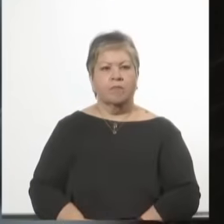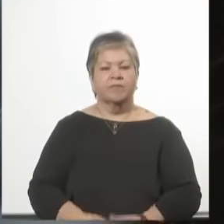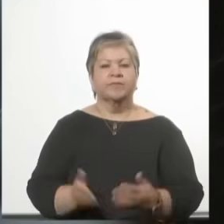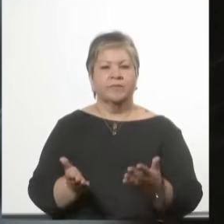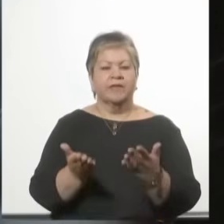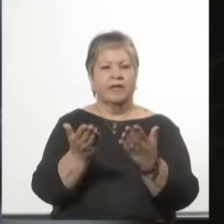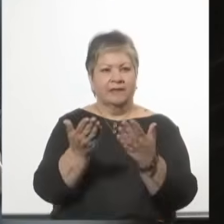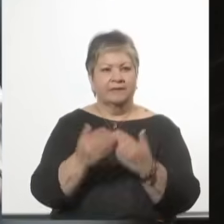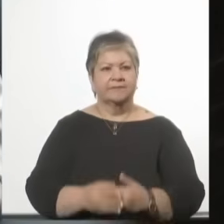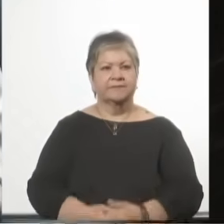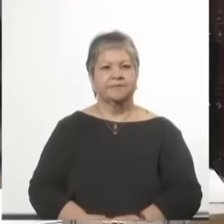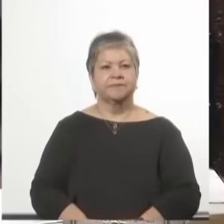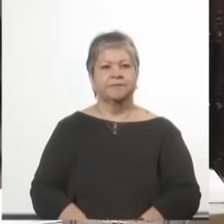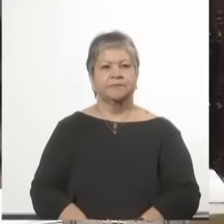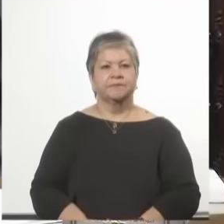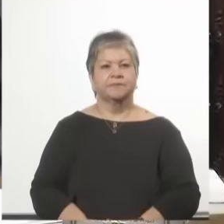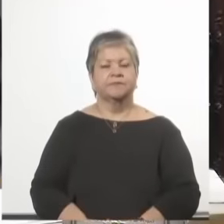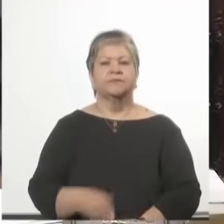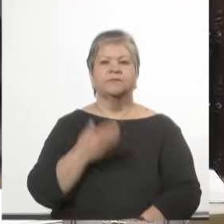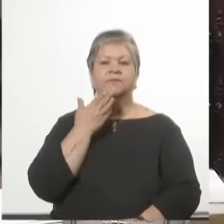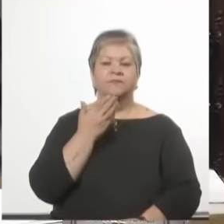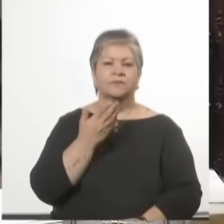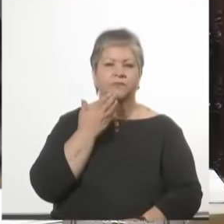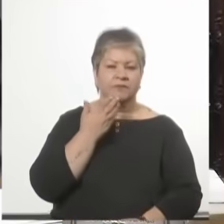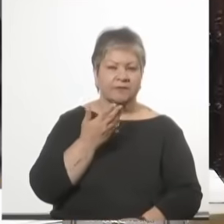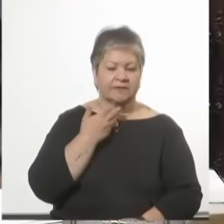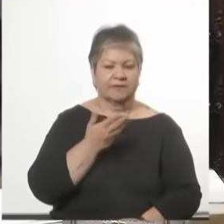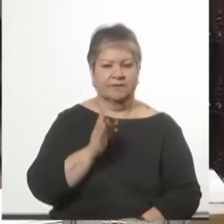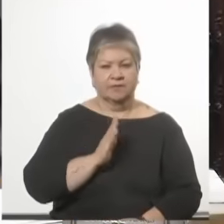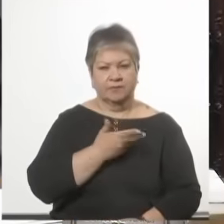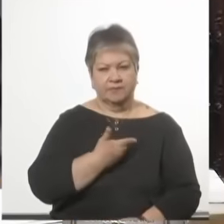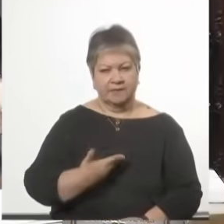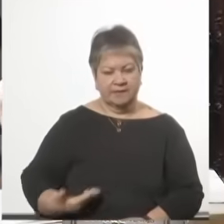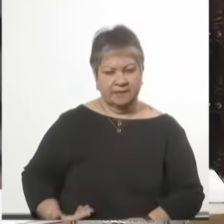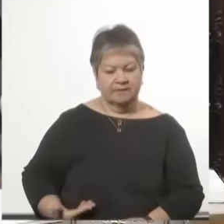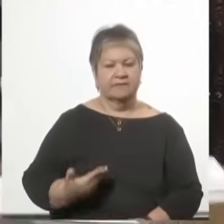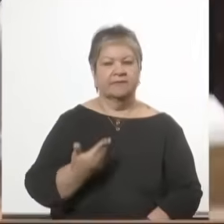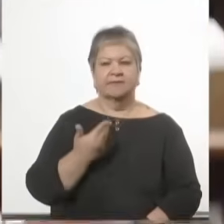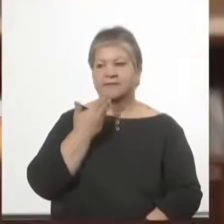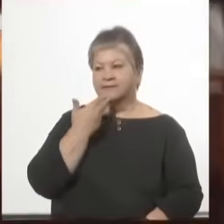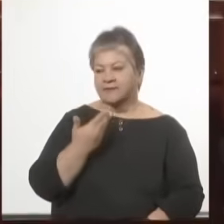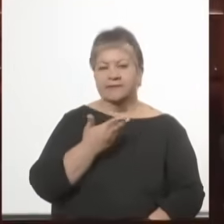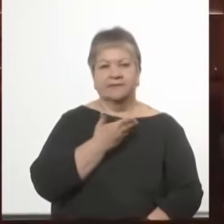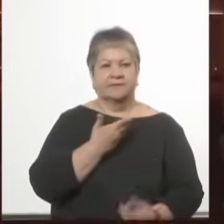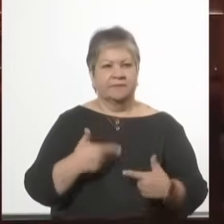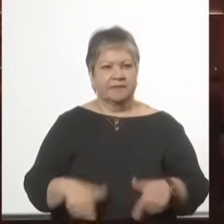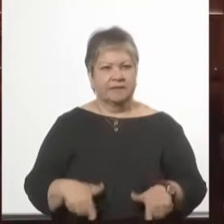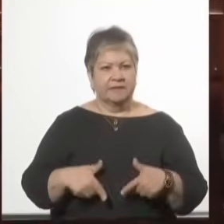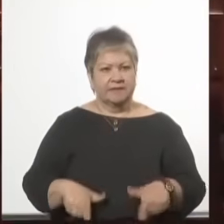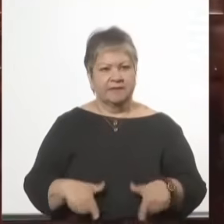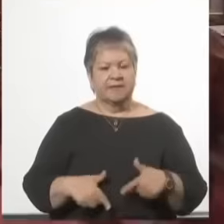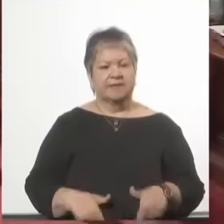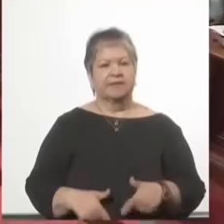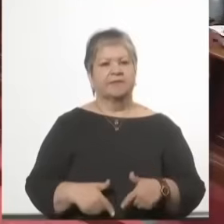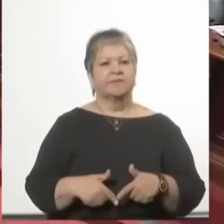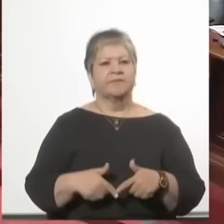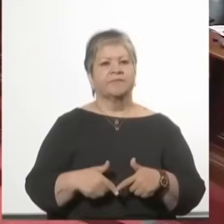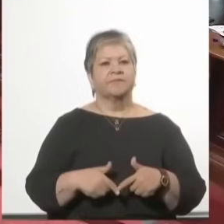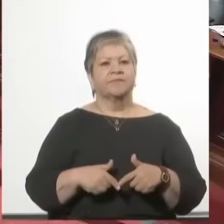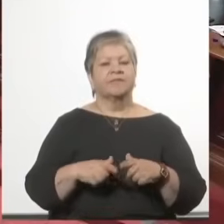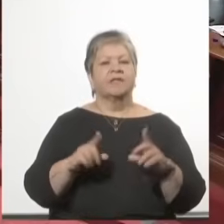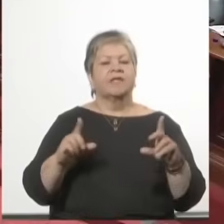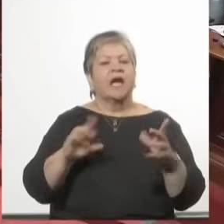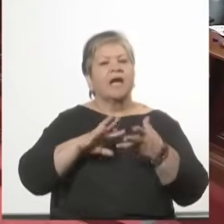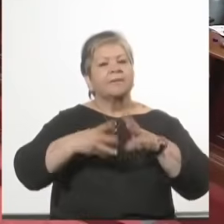Adelante, señor asesor. Muchas gracias, señora Presidenta. Muchas gracias, señora Ministra. Sin ánimo de realizar una acabada exposición de